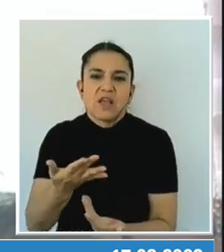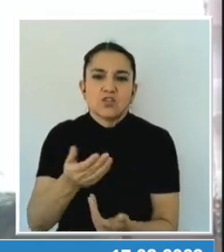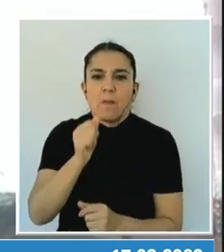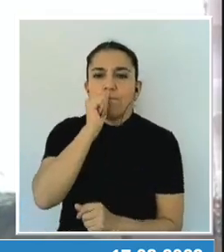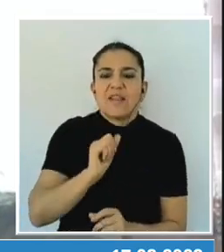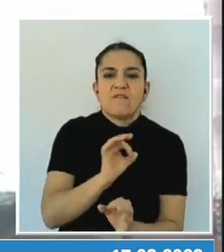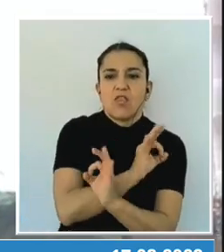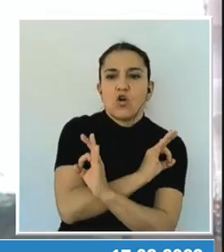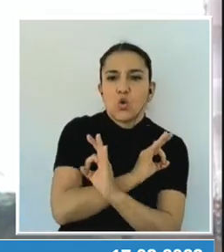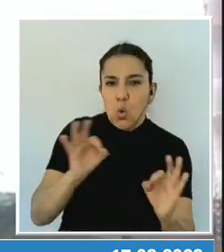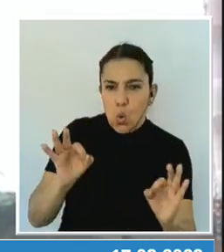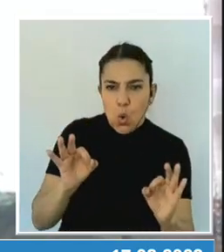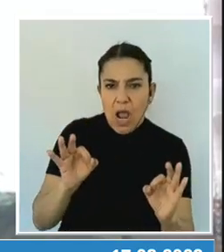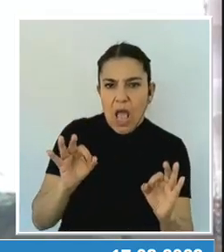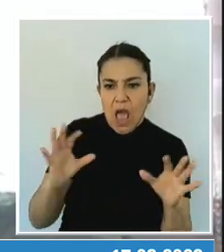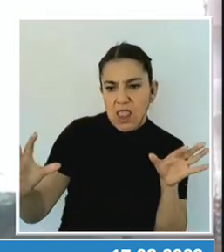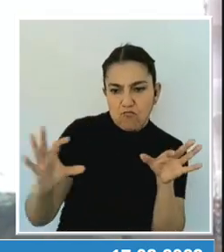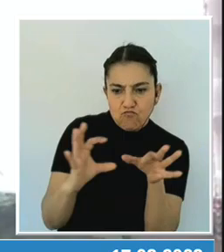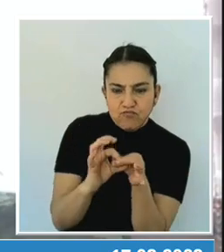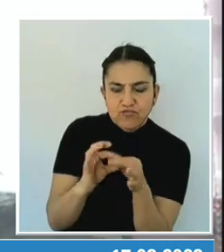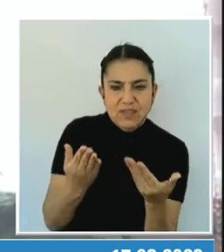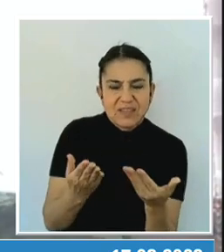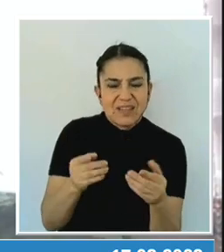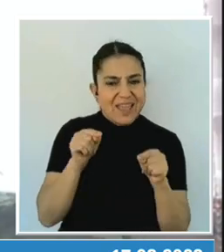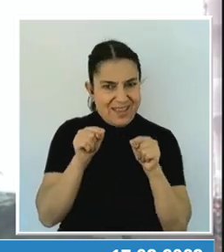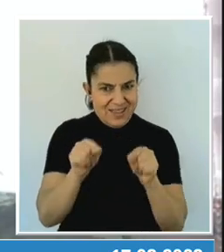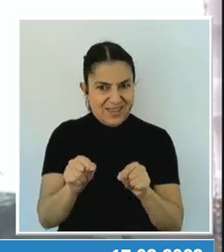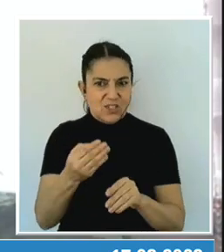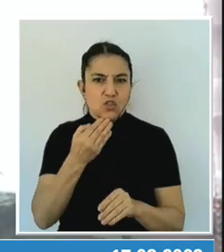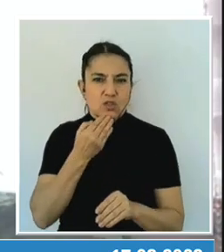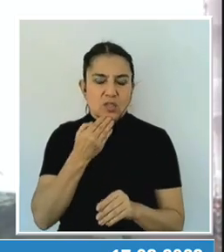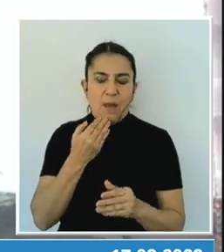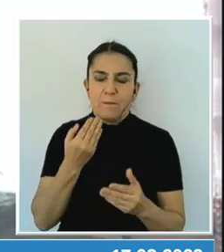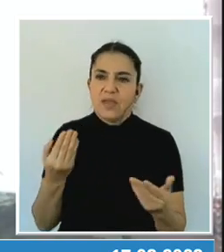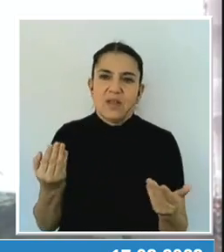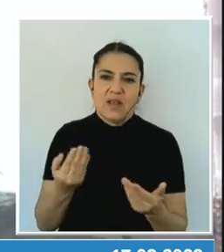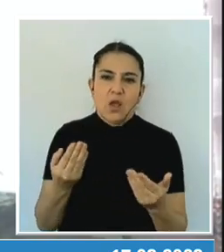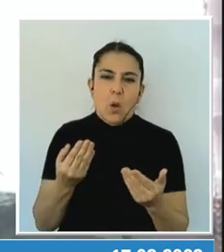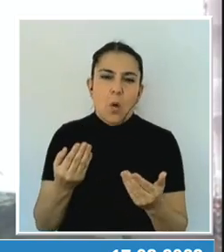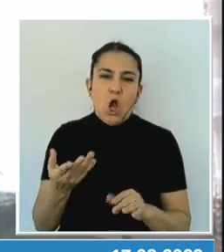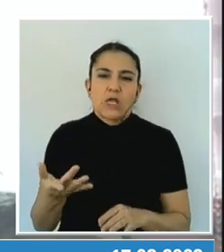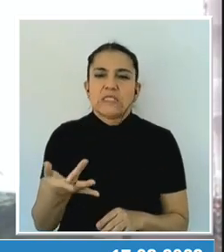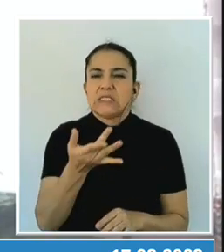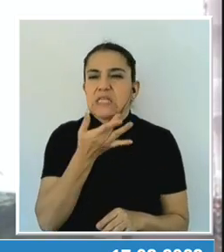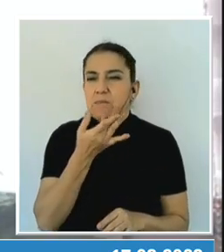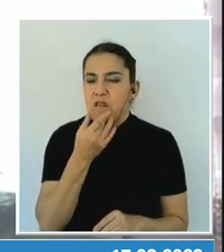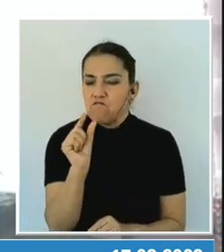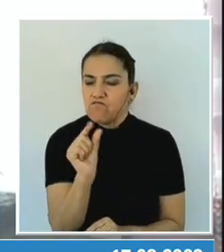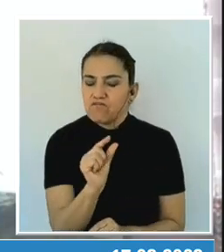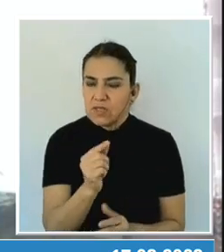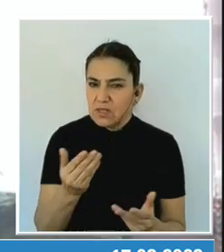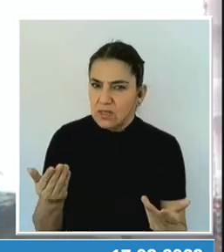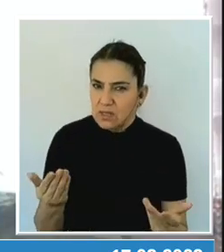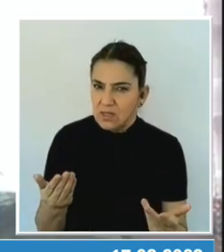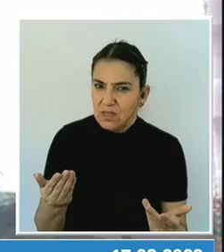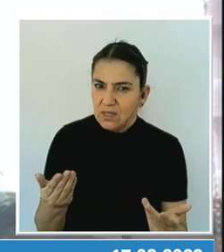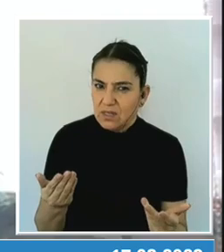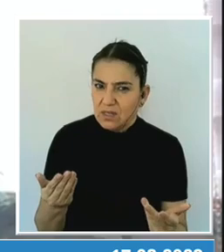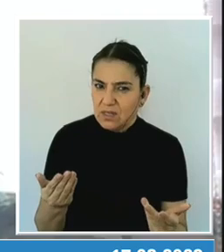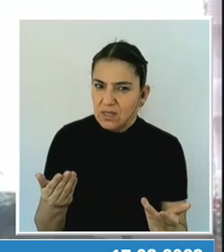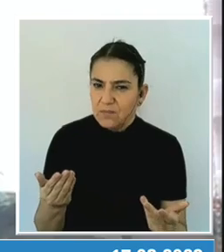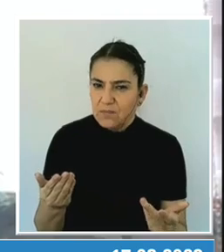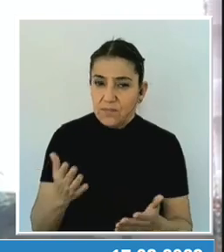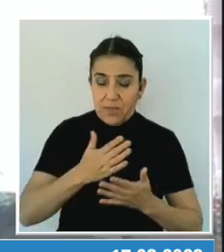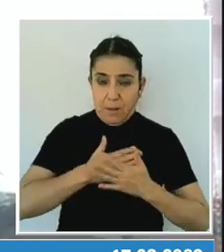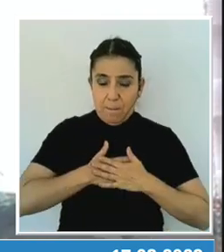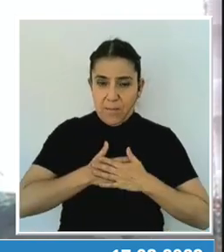converger. Yo creo que esa otra idea también es una sobre simplificación, de lo que se sigue que mi posición